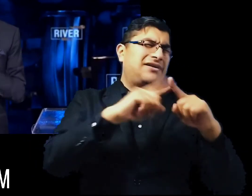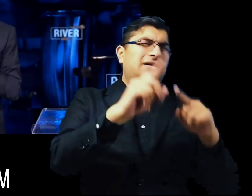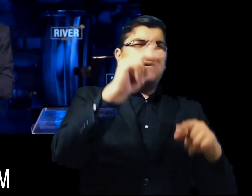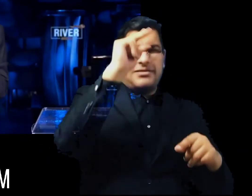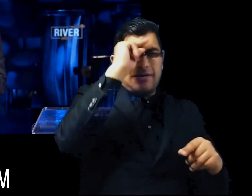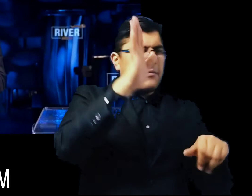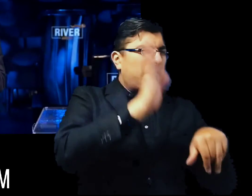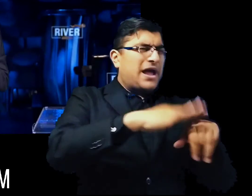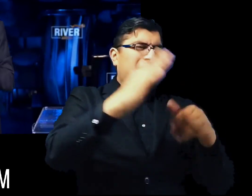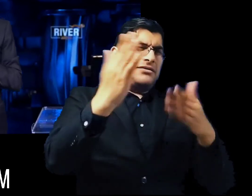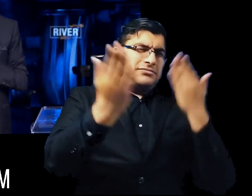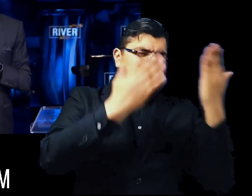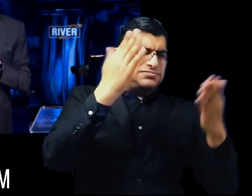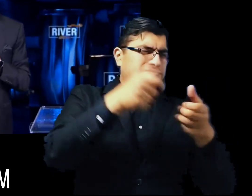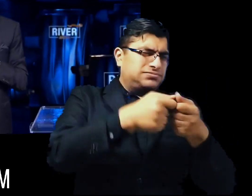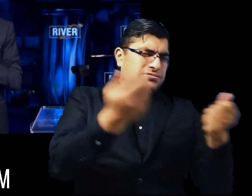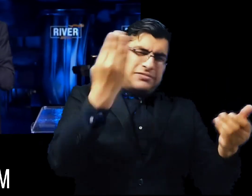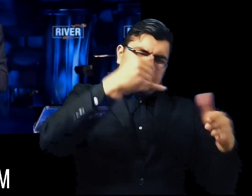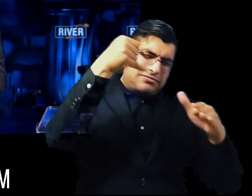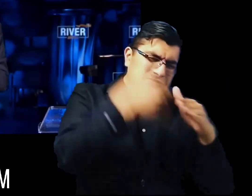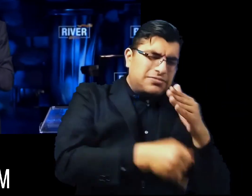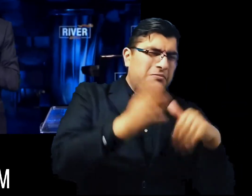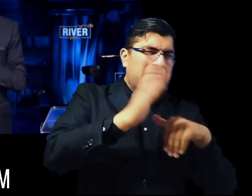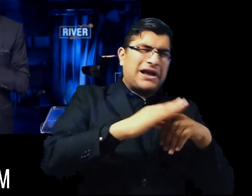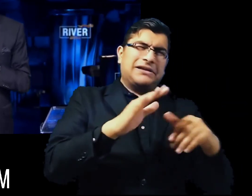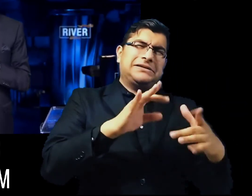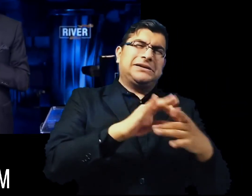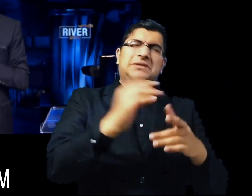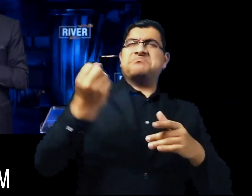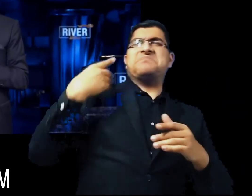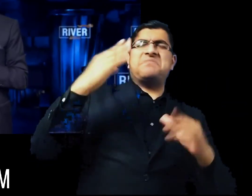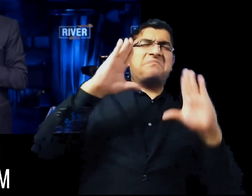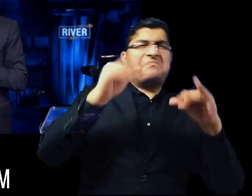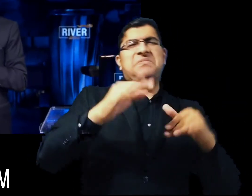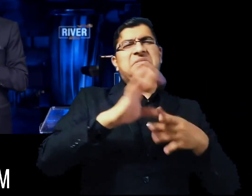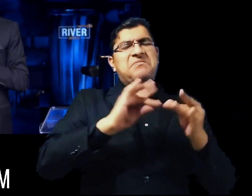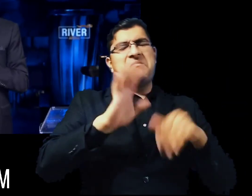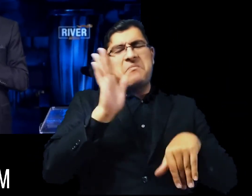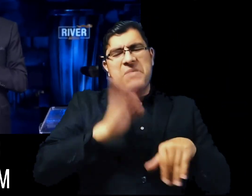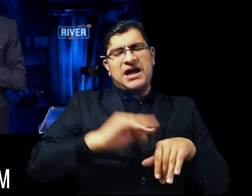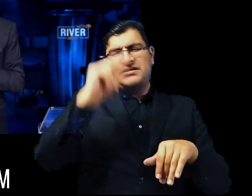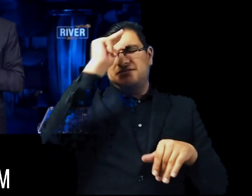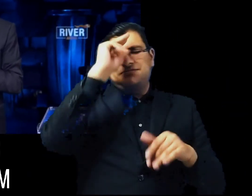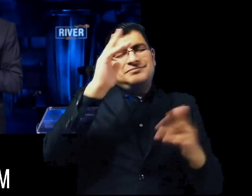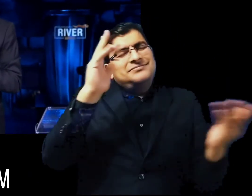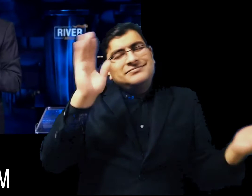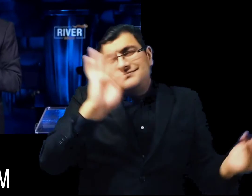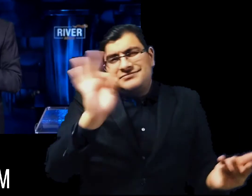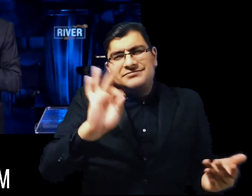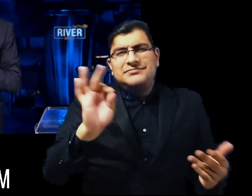seminaristas, teólogos, gente más elocuente, gente